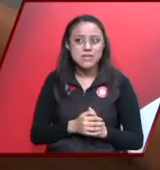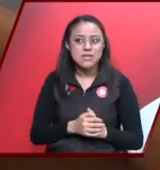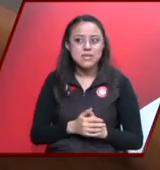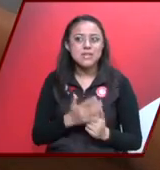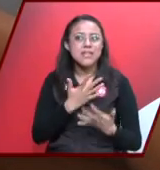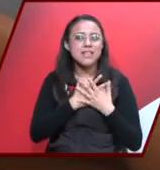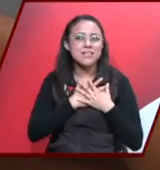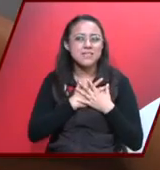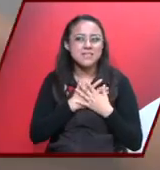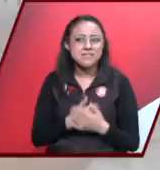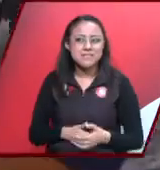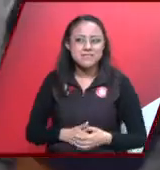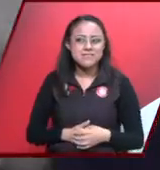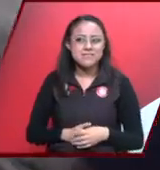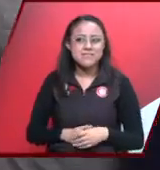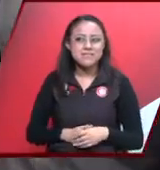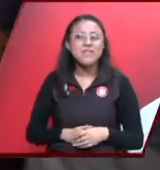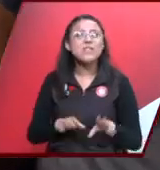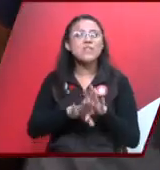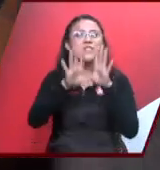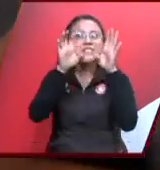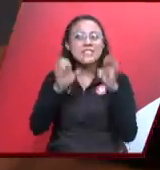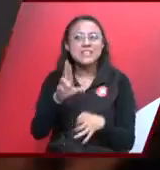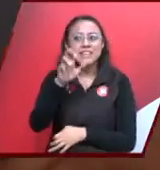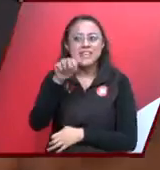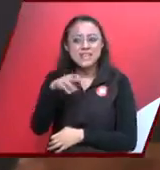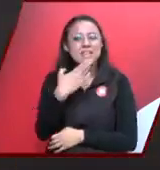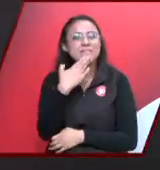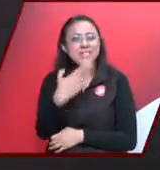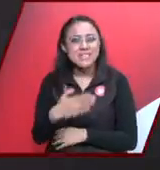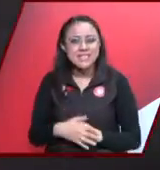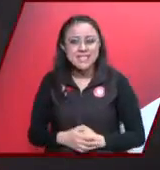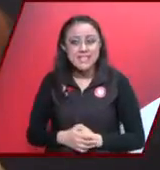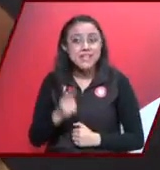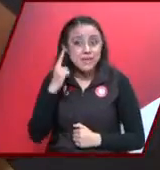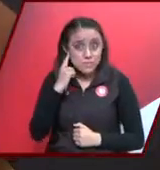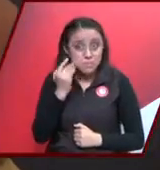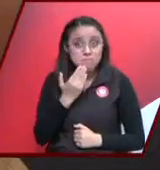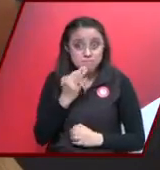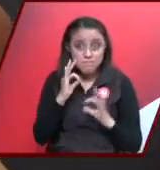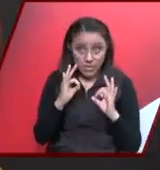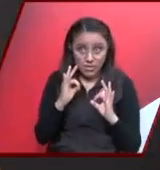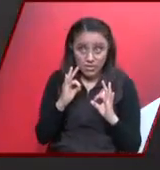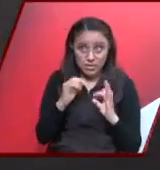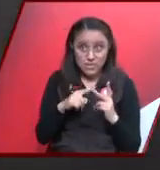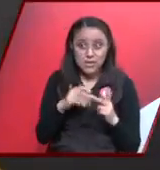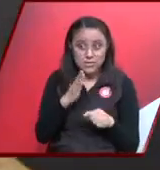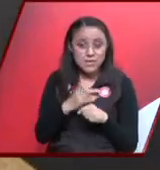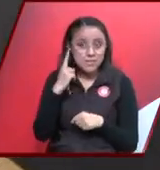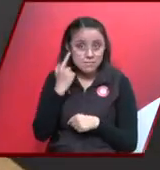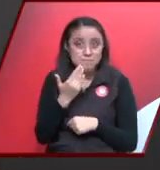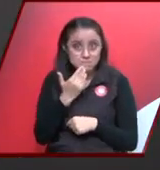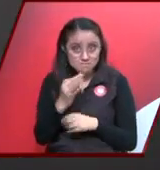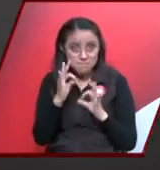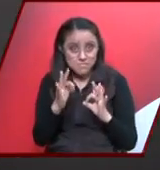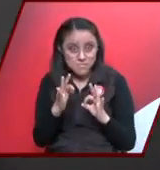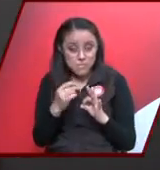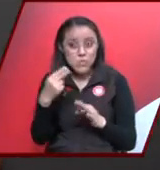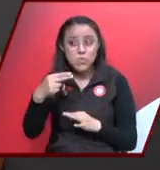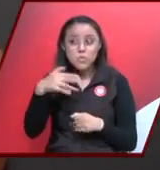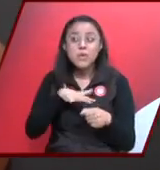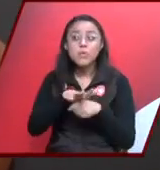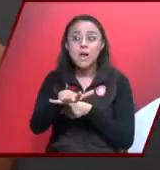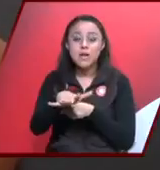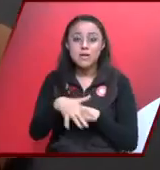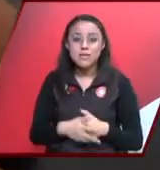Te amo. Te amo. ¿Cómo estás, Regina? Bien. ¿Escuchas bien? ¿Ahora sí escuchas bien? Dime tu nombre